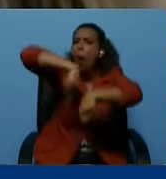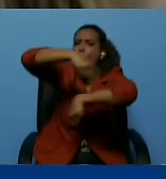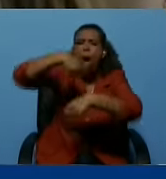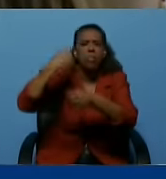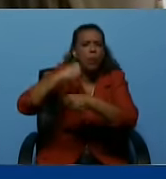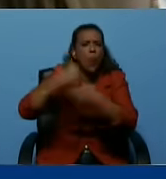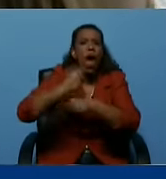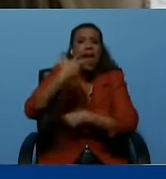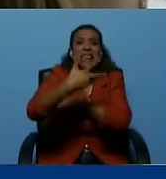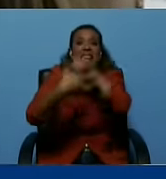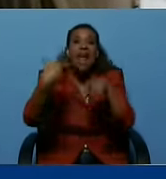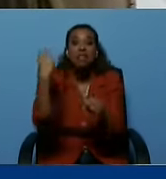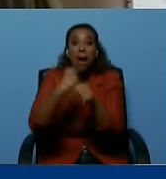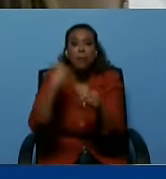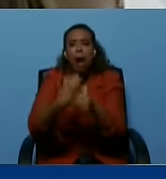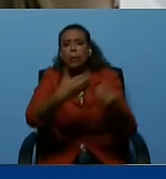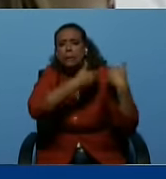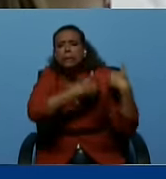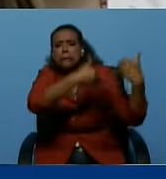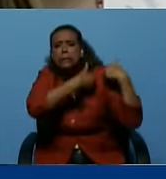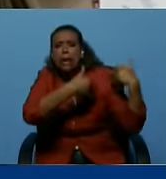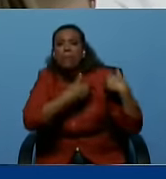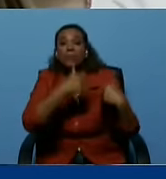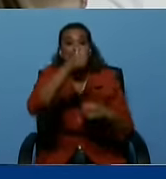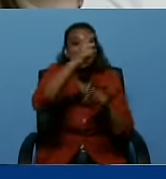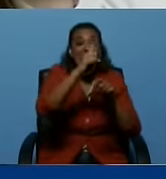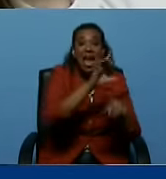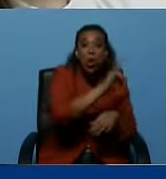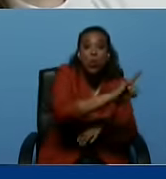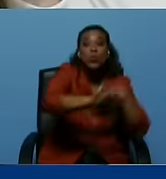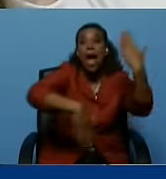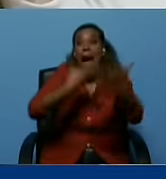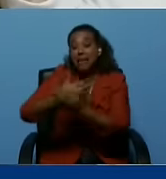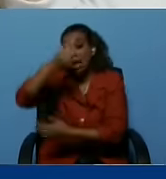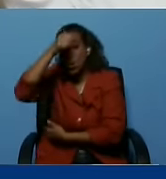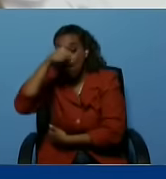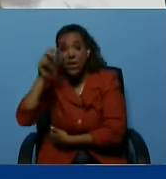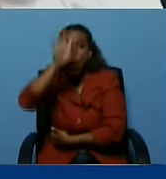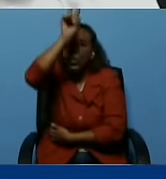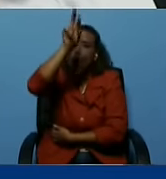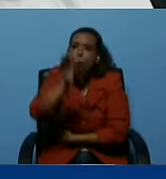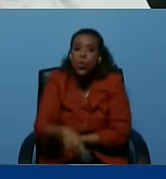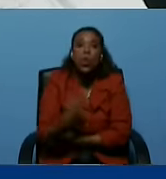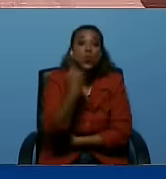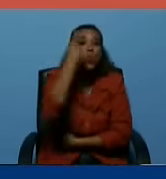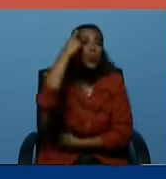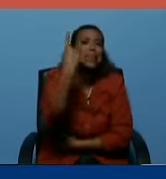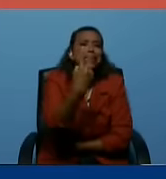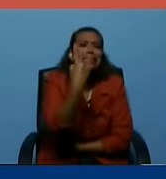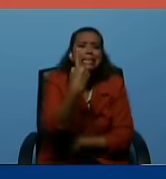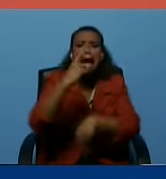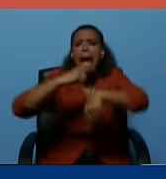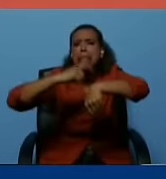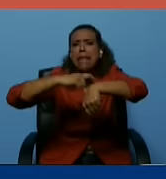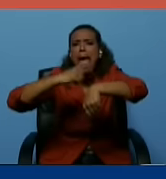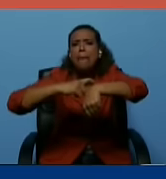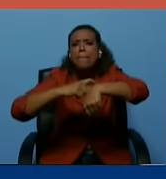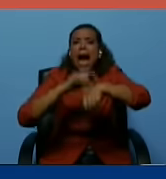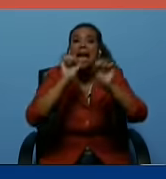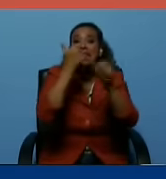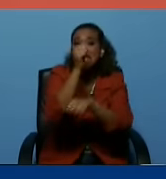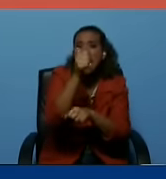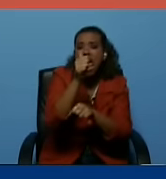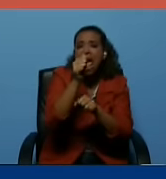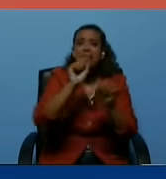Tienen hasta 3 trabajos. Trabajan de domingo a domingo. El único tiempo libre que tienen es de 10 de la